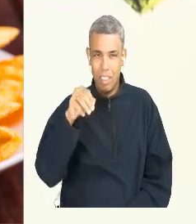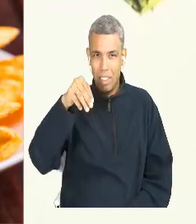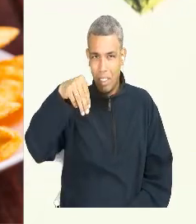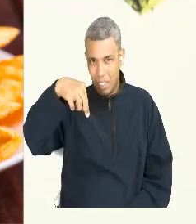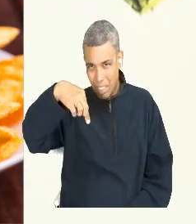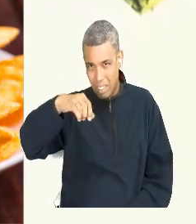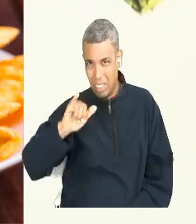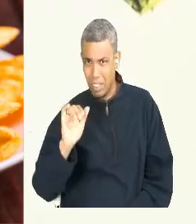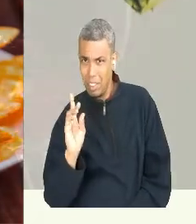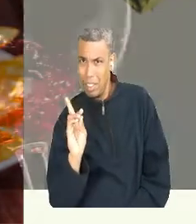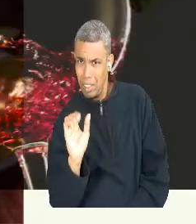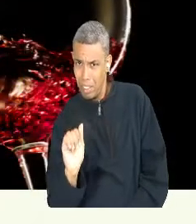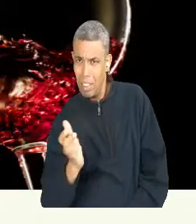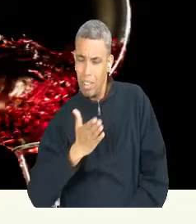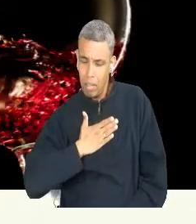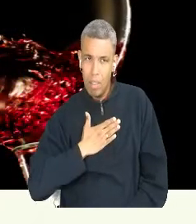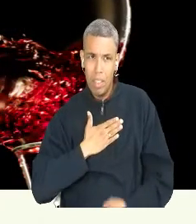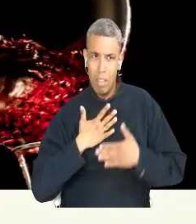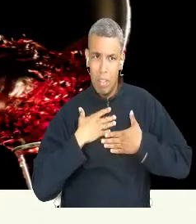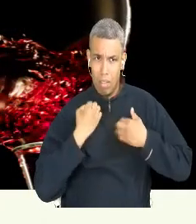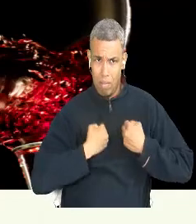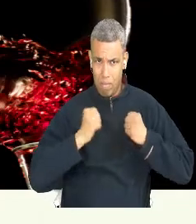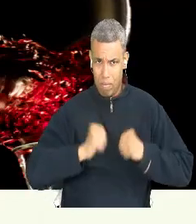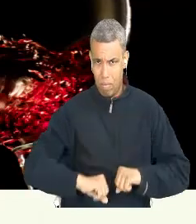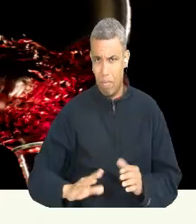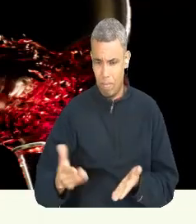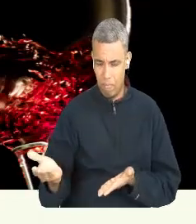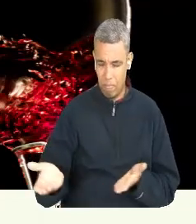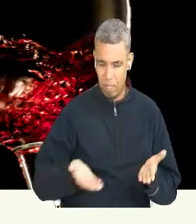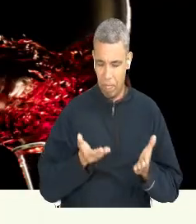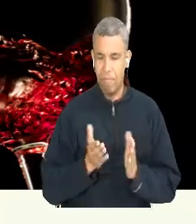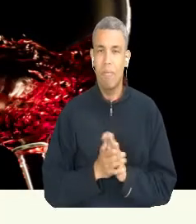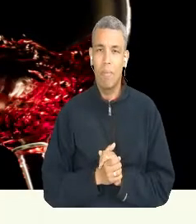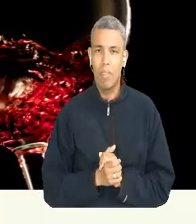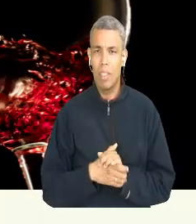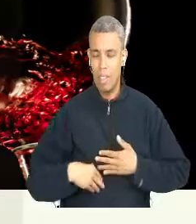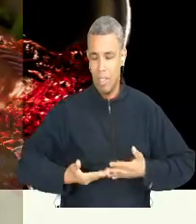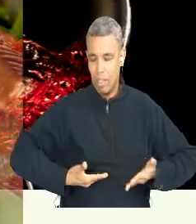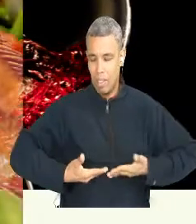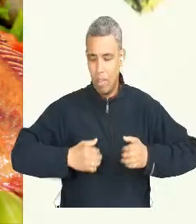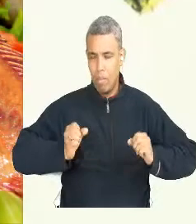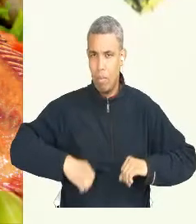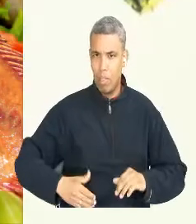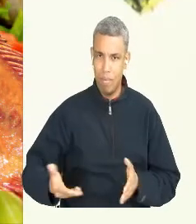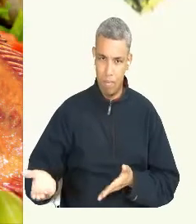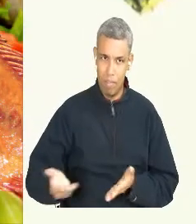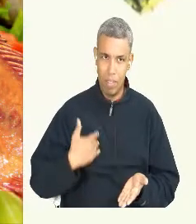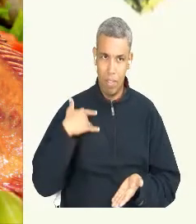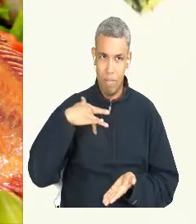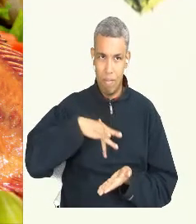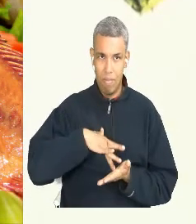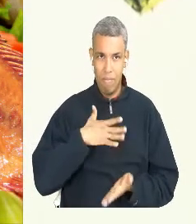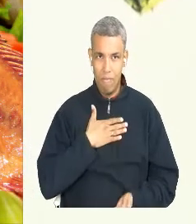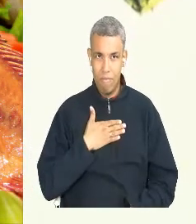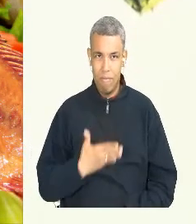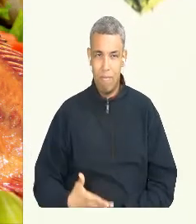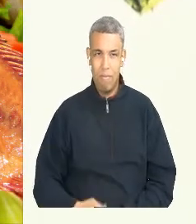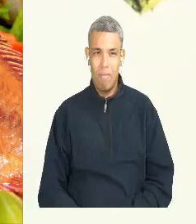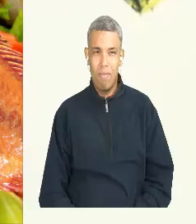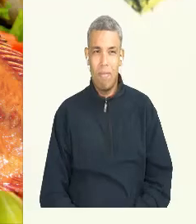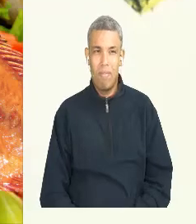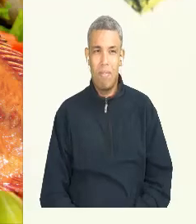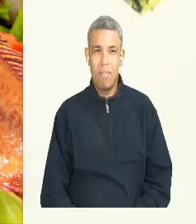los espero para consentirlos. Nosotros ponemos la comida, el servicio, y ustedes ponen el ambiente. Algo diferente en